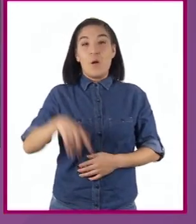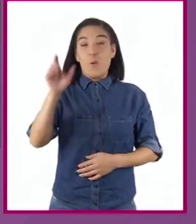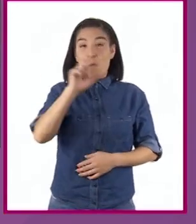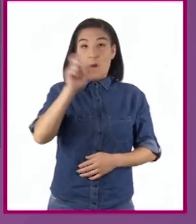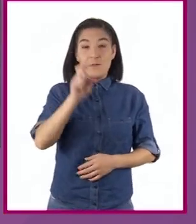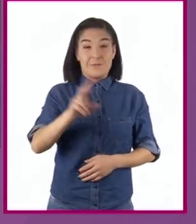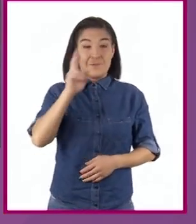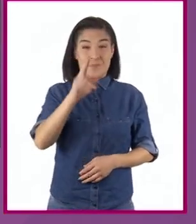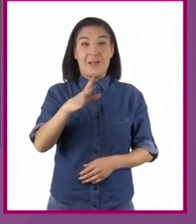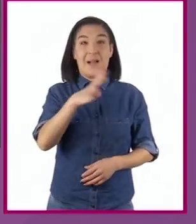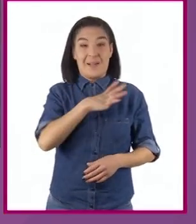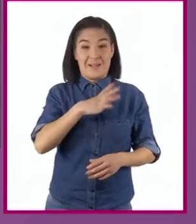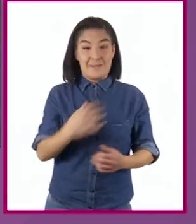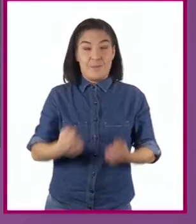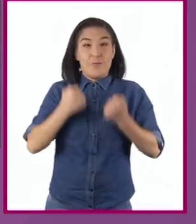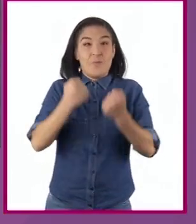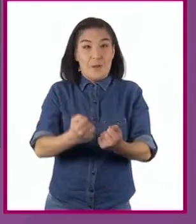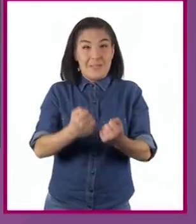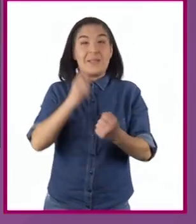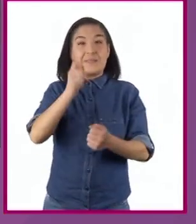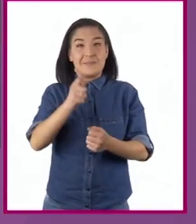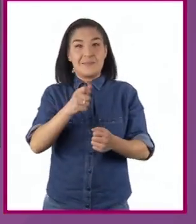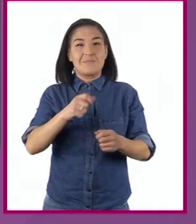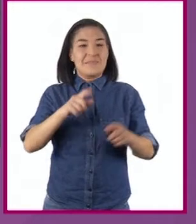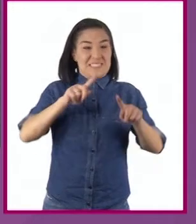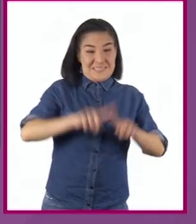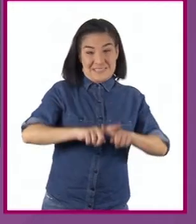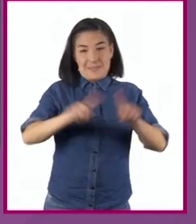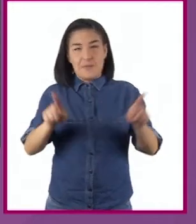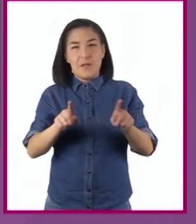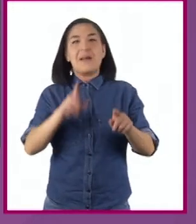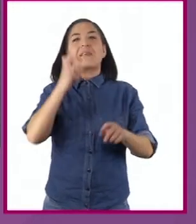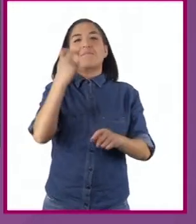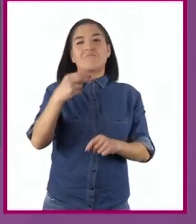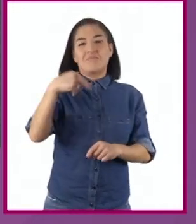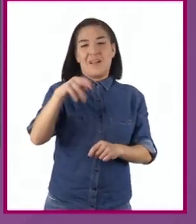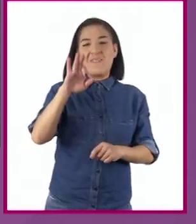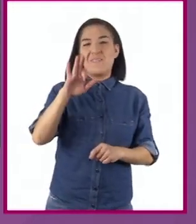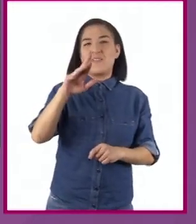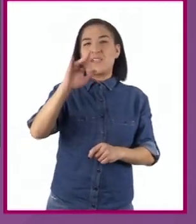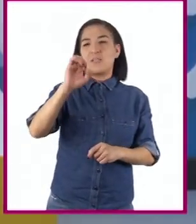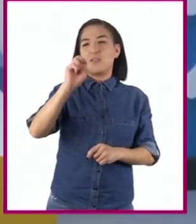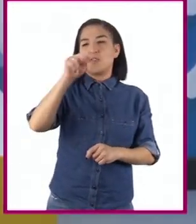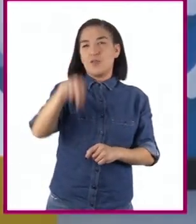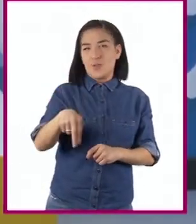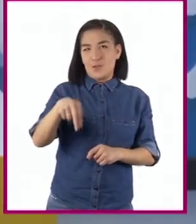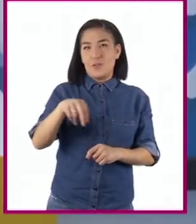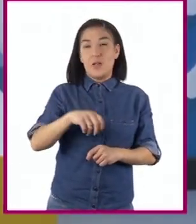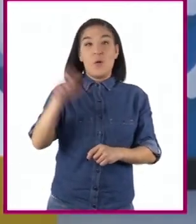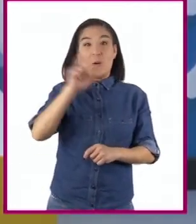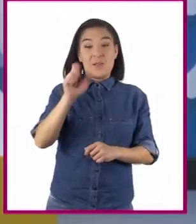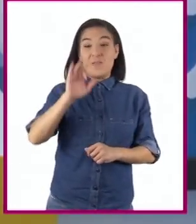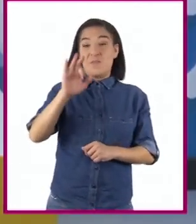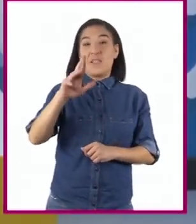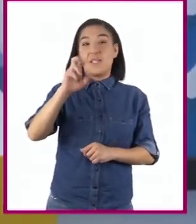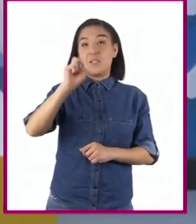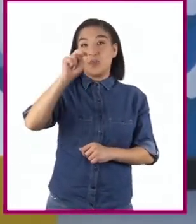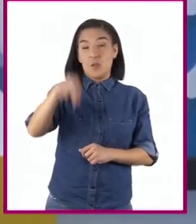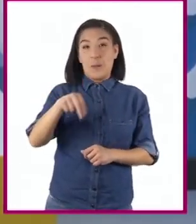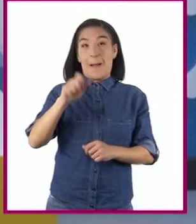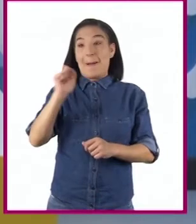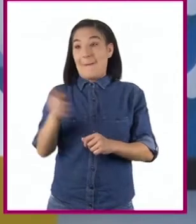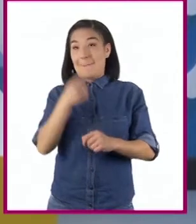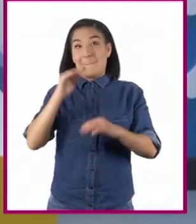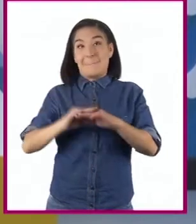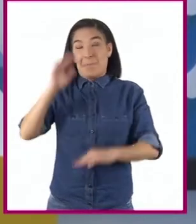se manifiesta esta fuerza, en dirección opuesta aparece la fricción. Si la fricción es mayor que la